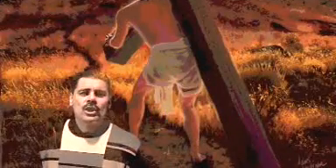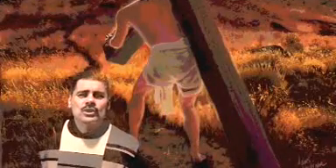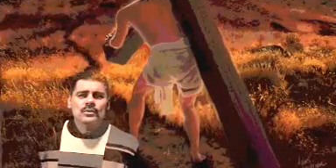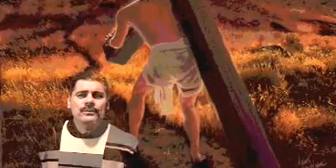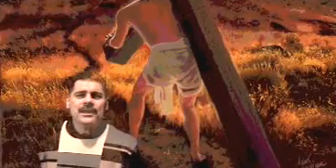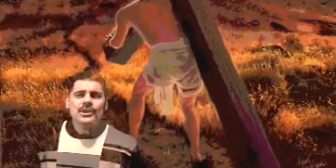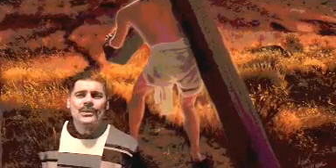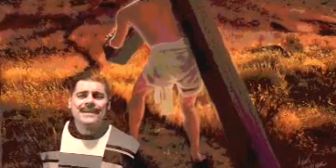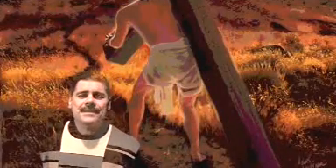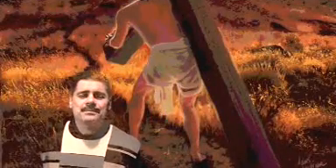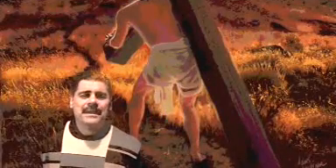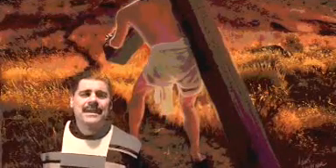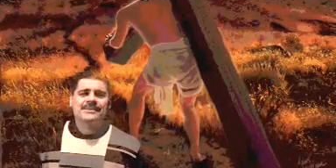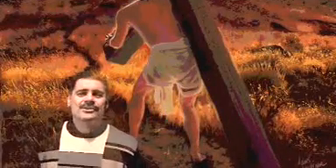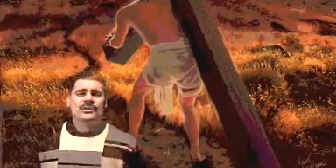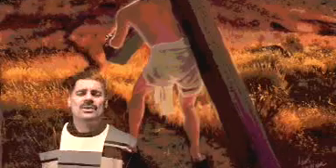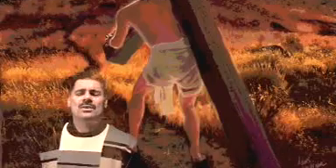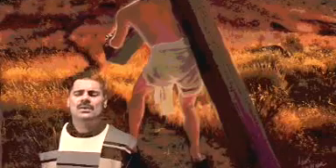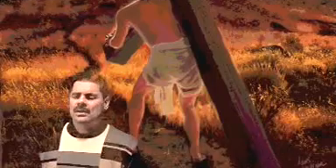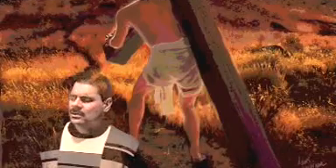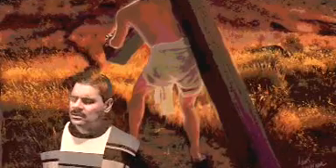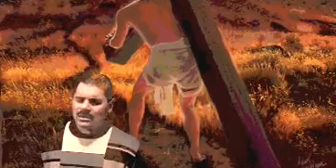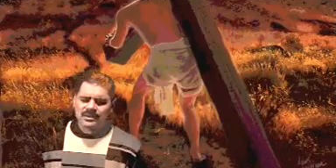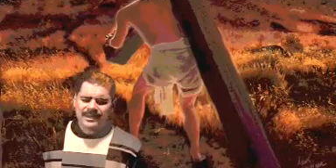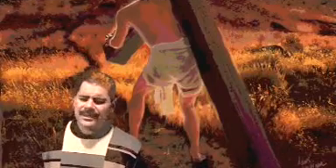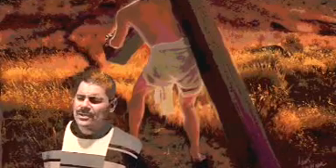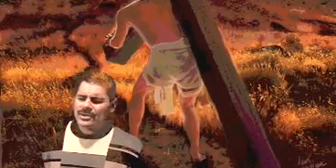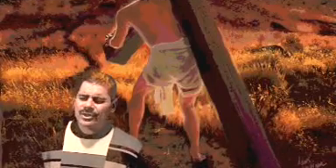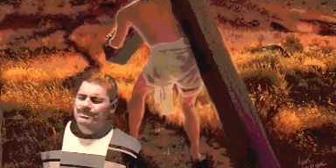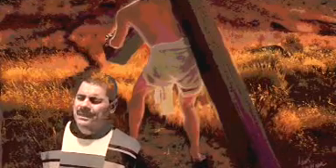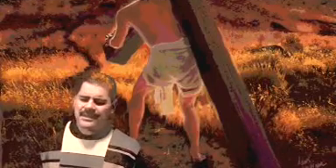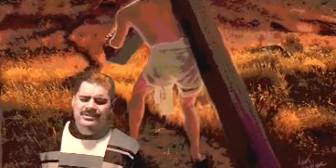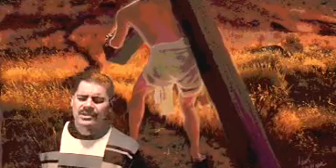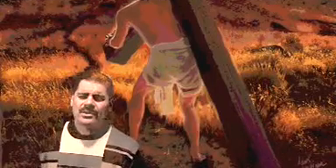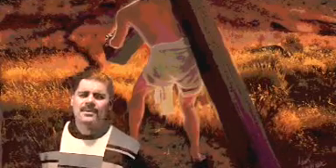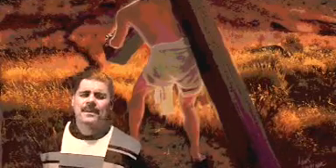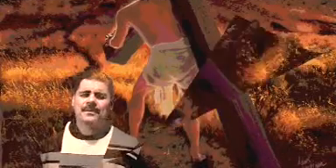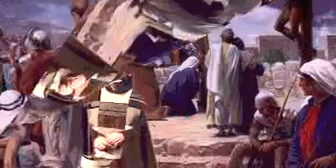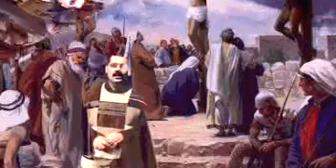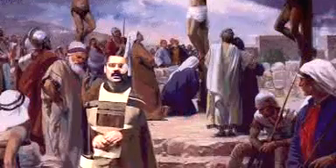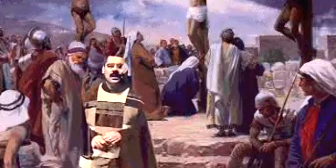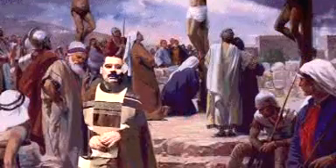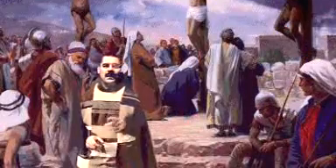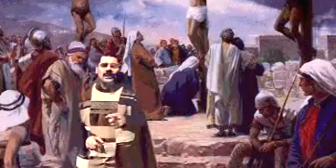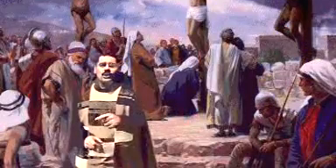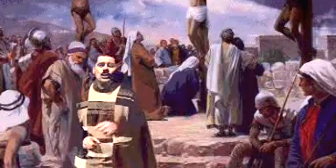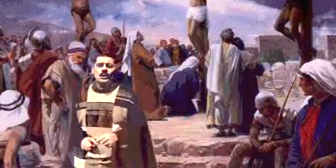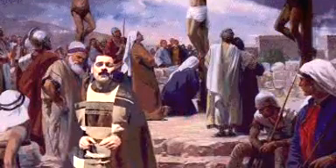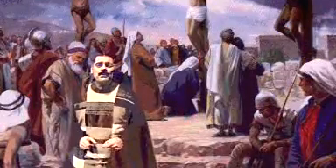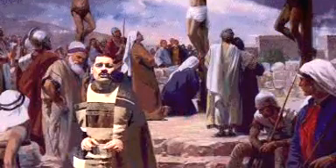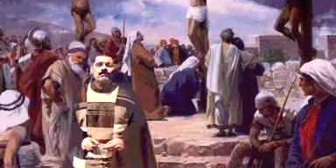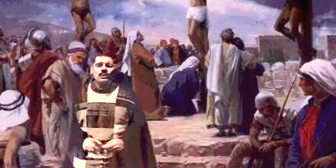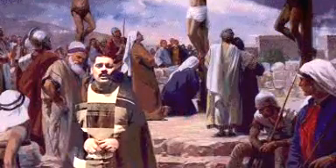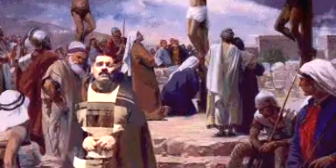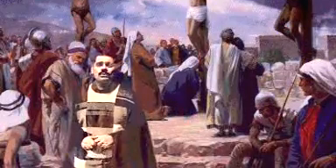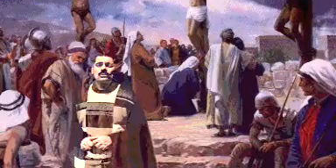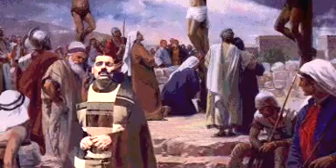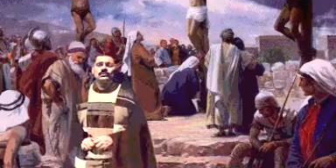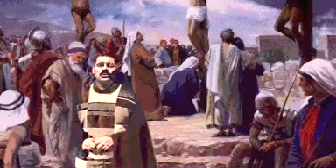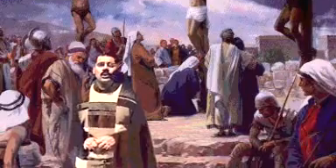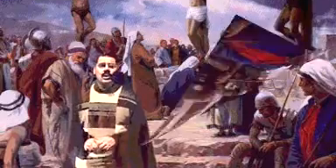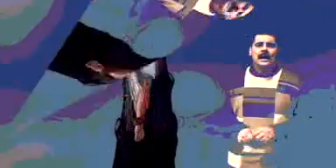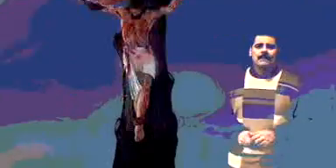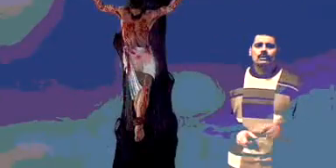entregó sufriendo el desprecio, todo el dolor padeció, pagando el precio por el